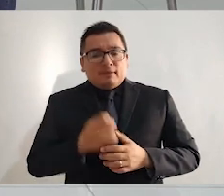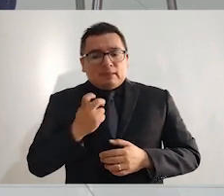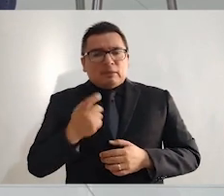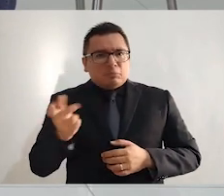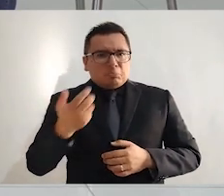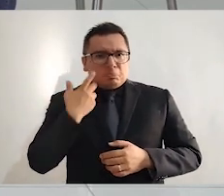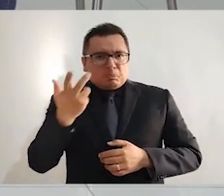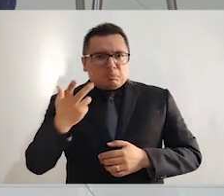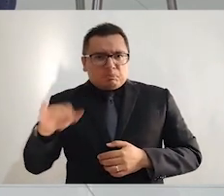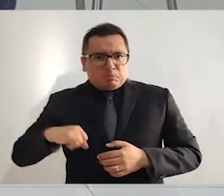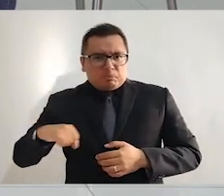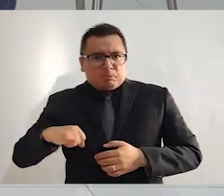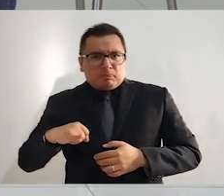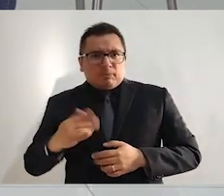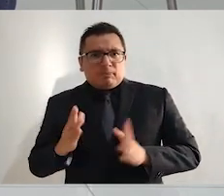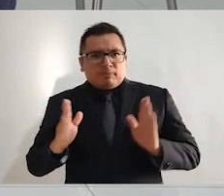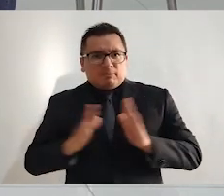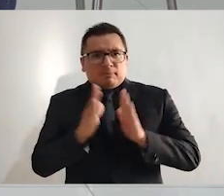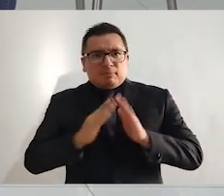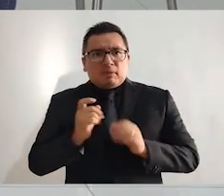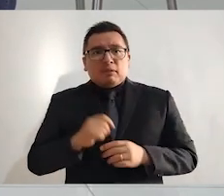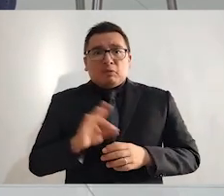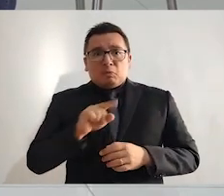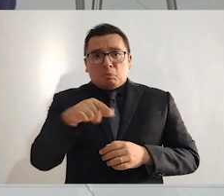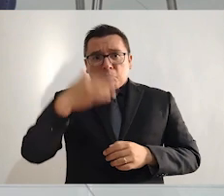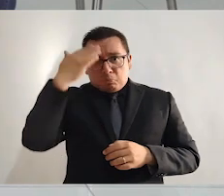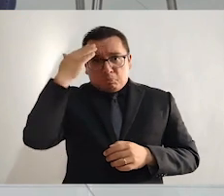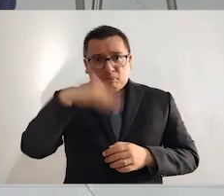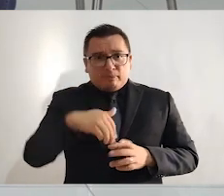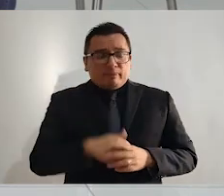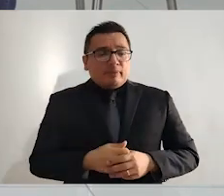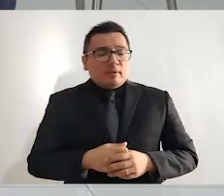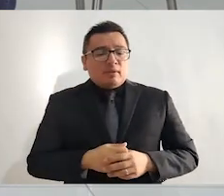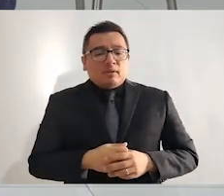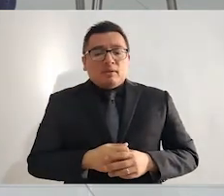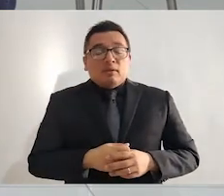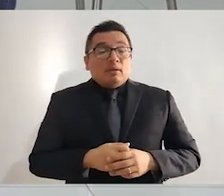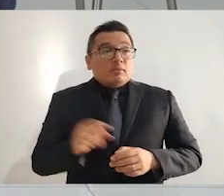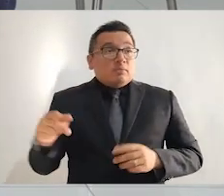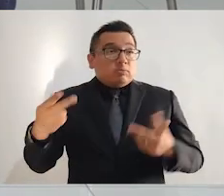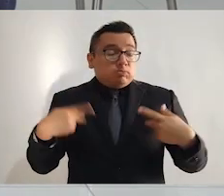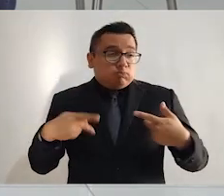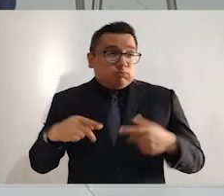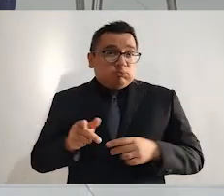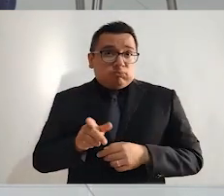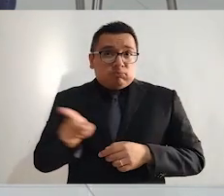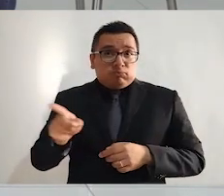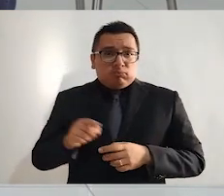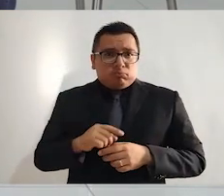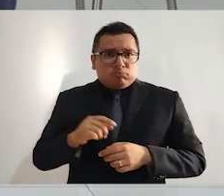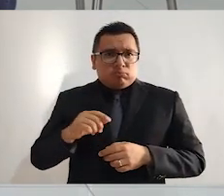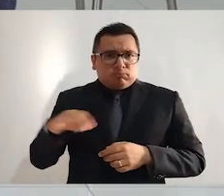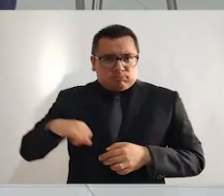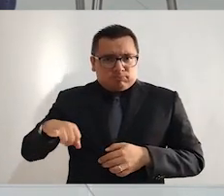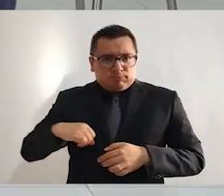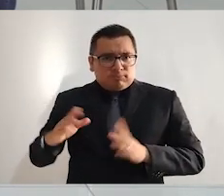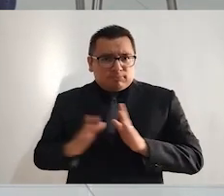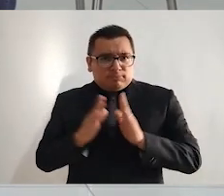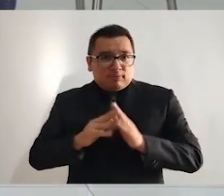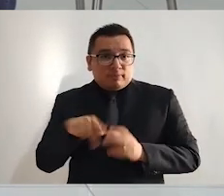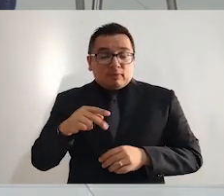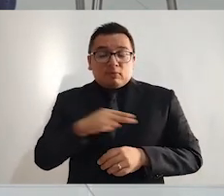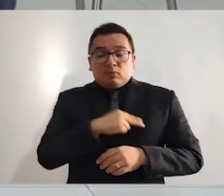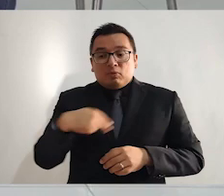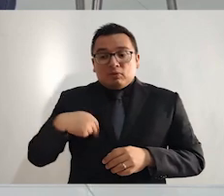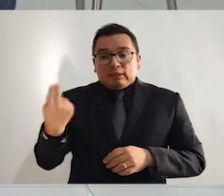realmente quieren participar. Me imagino que ustedes lo ven y lo viven todos los días, en donde es un sector de la sociedad muy participativo, siempre y cuando pues